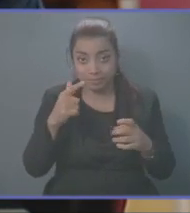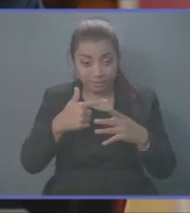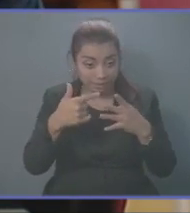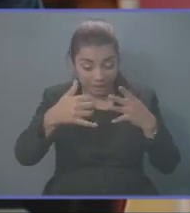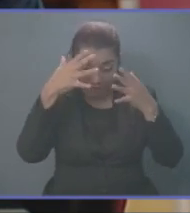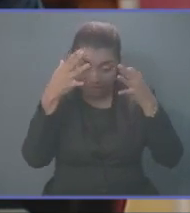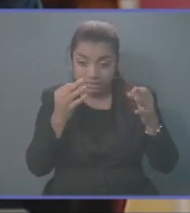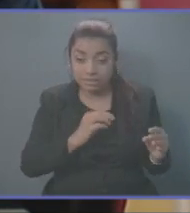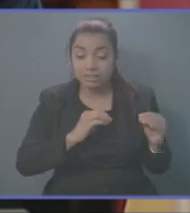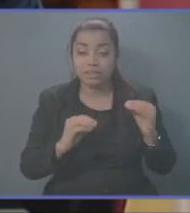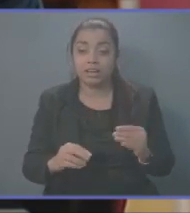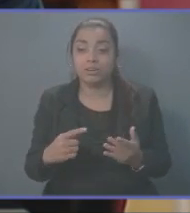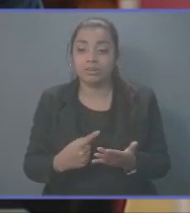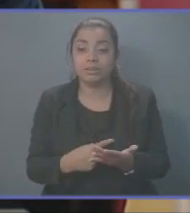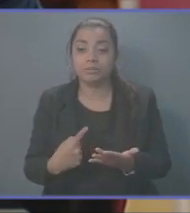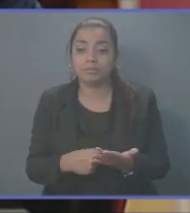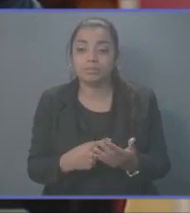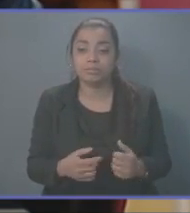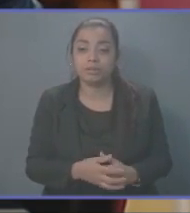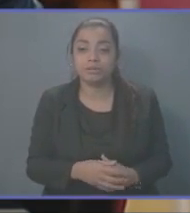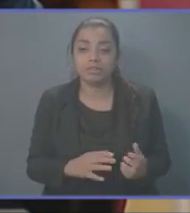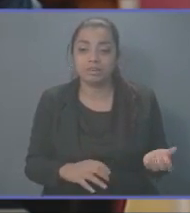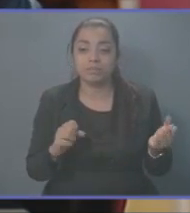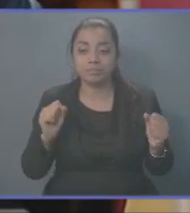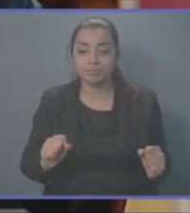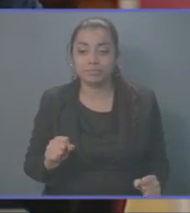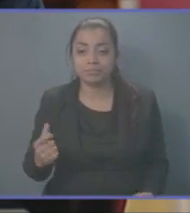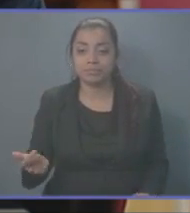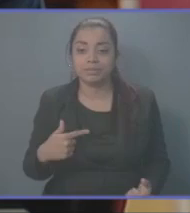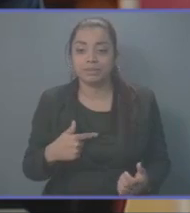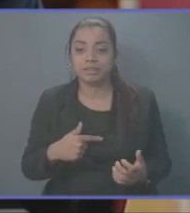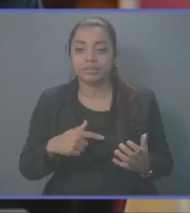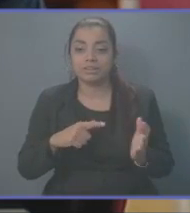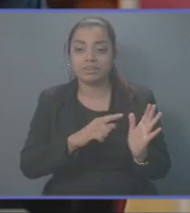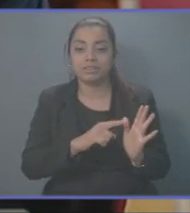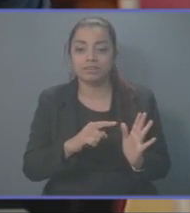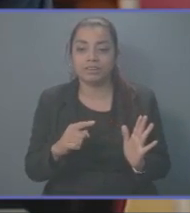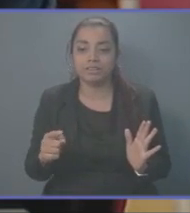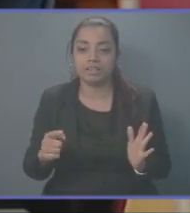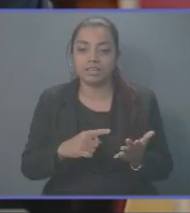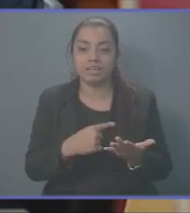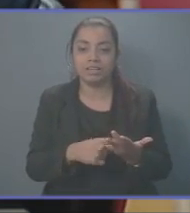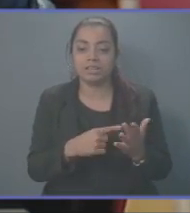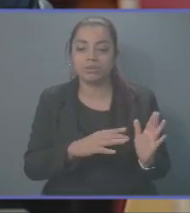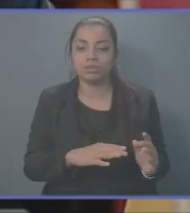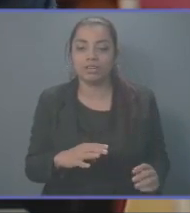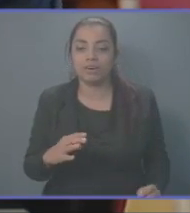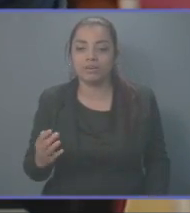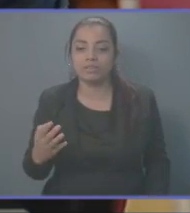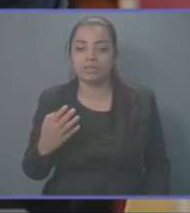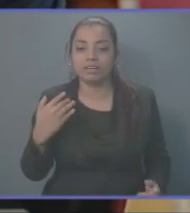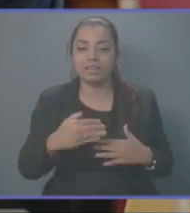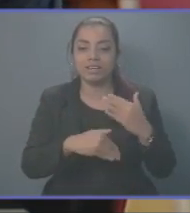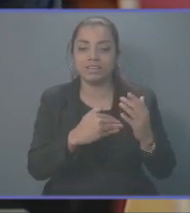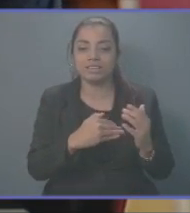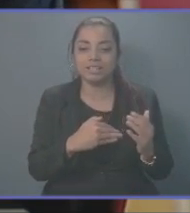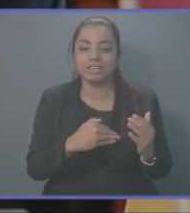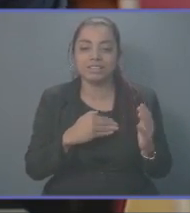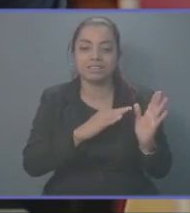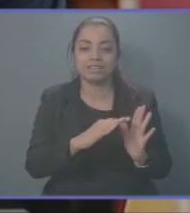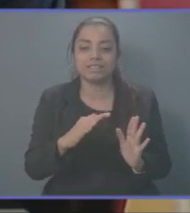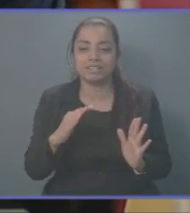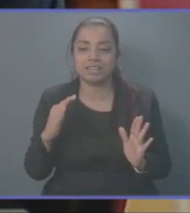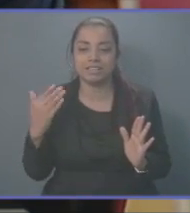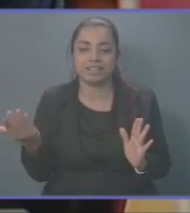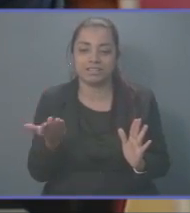decreto o en el procedimiento administrativo establecido en el artículo 17 de la Ley de Simplificación Aduanera,